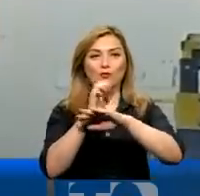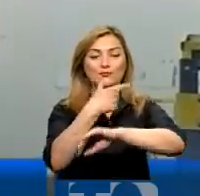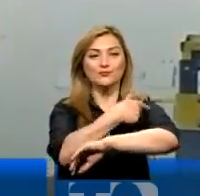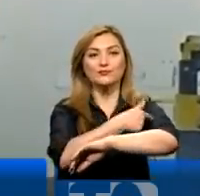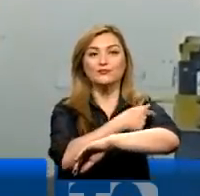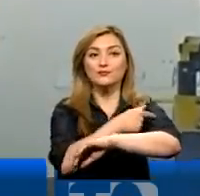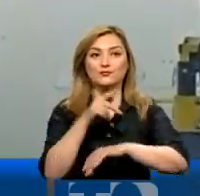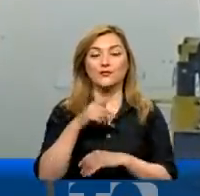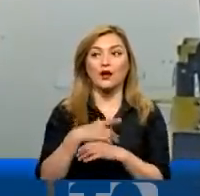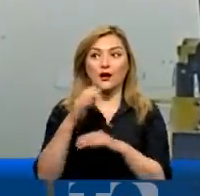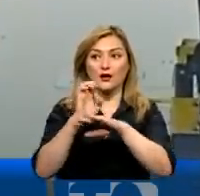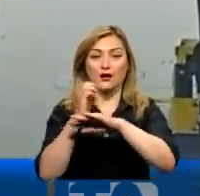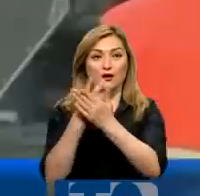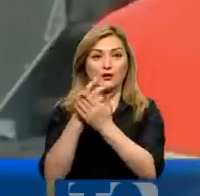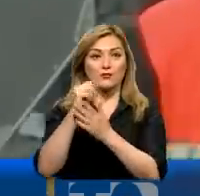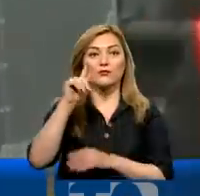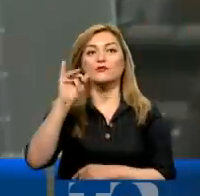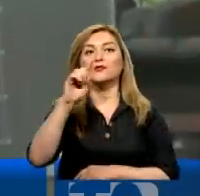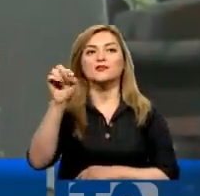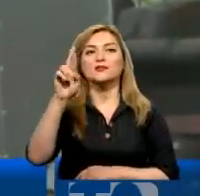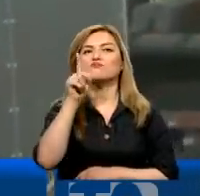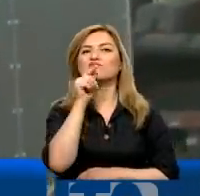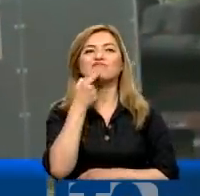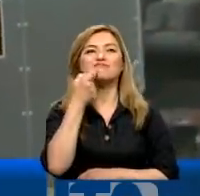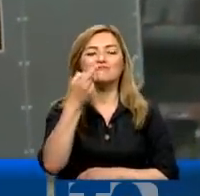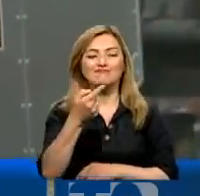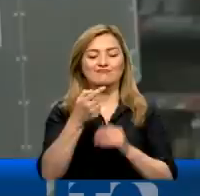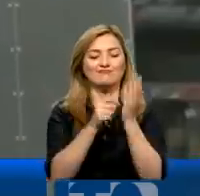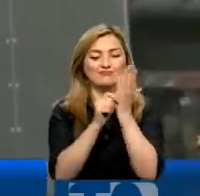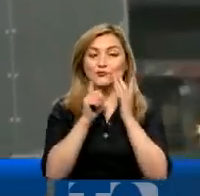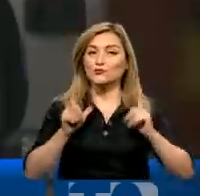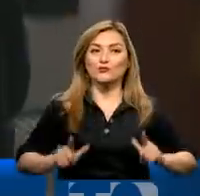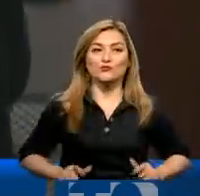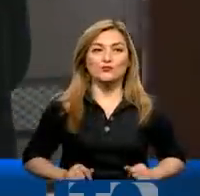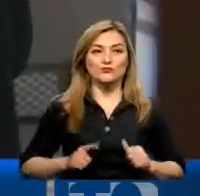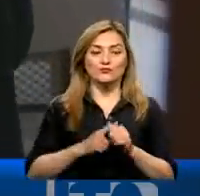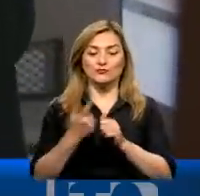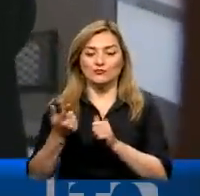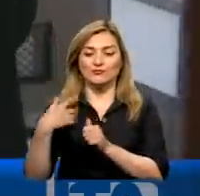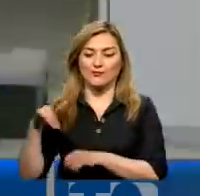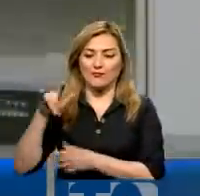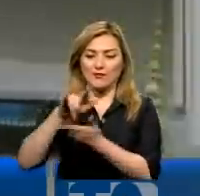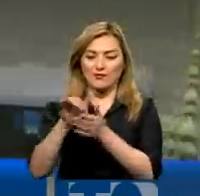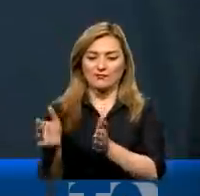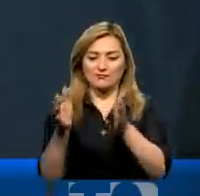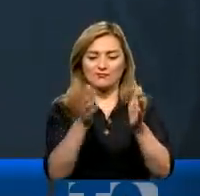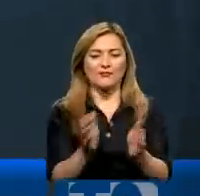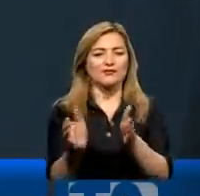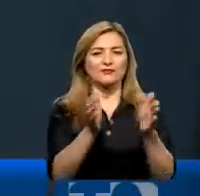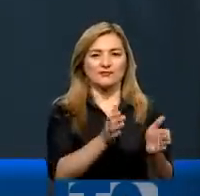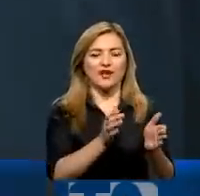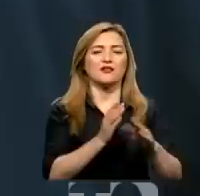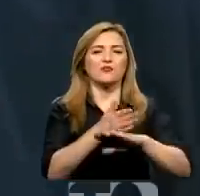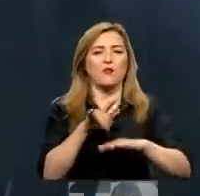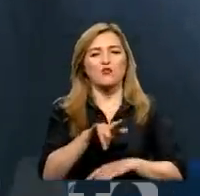lo confirmó el Ministerio de Salud a través de un comunicado. Tras el primer desembarque, las restantes dosis serán llevadas